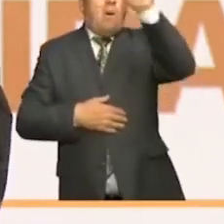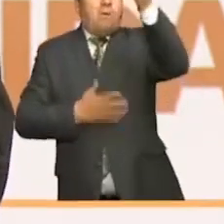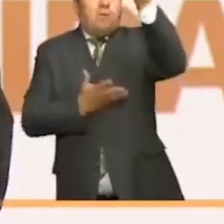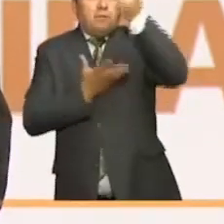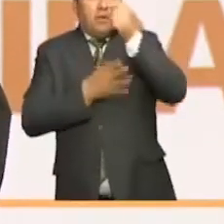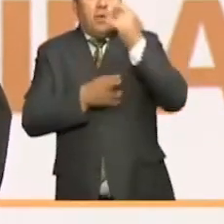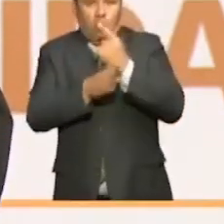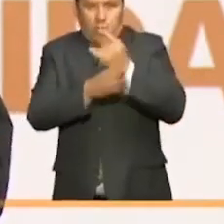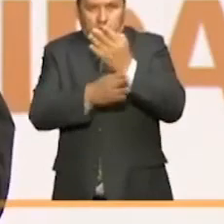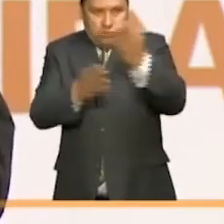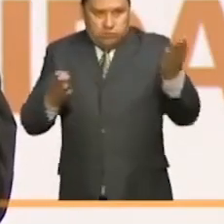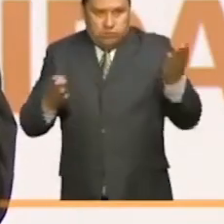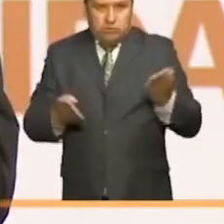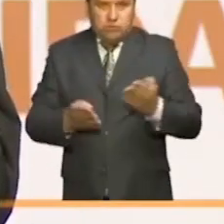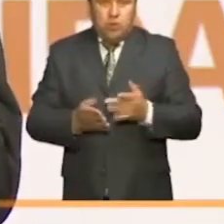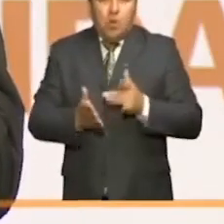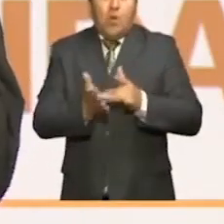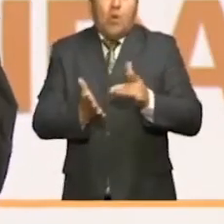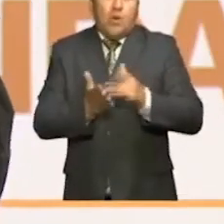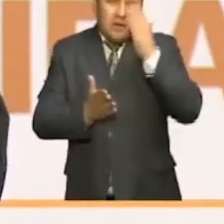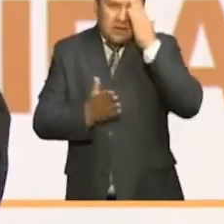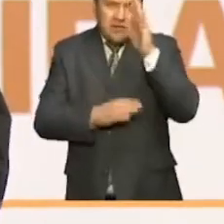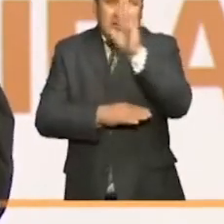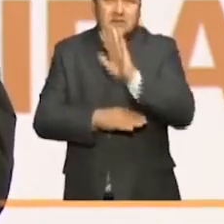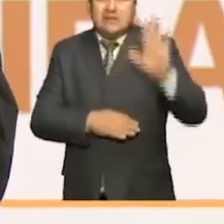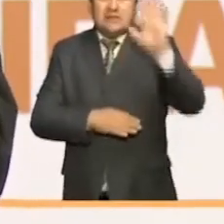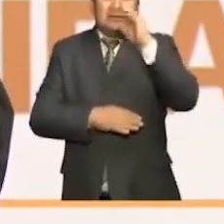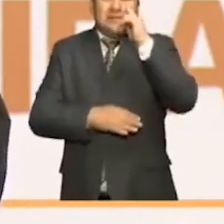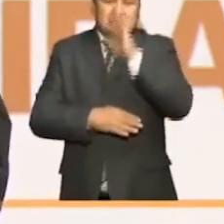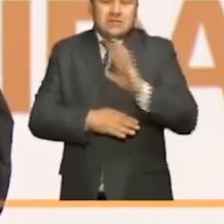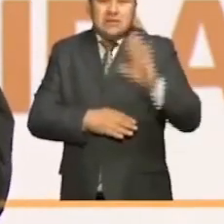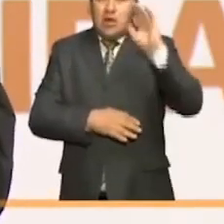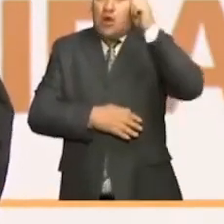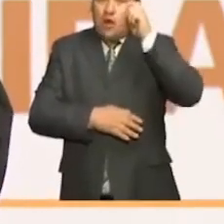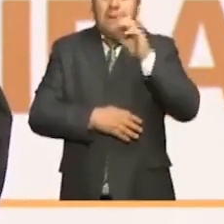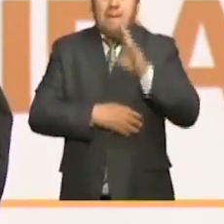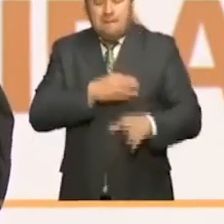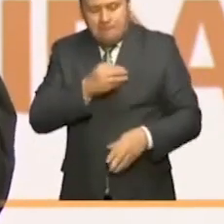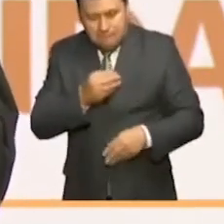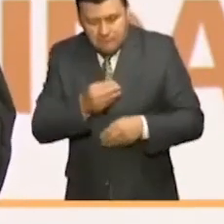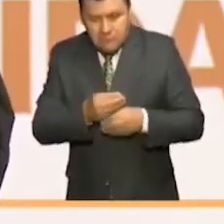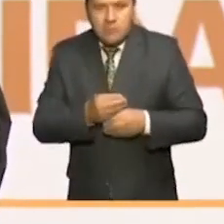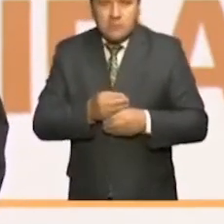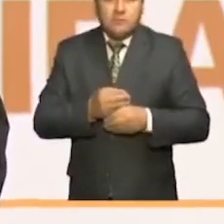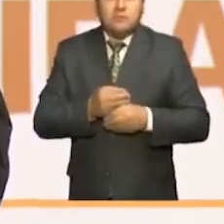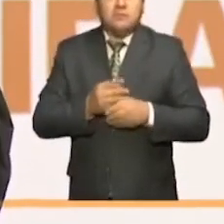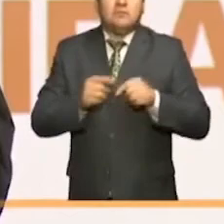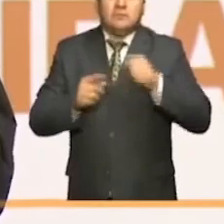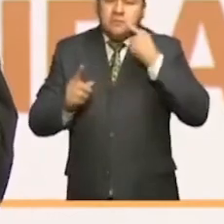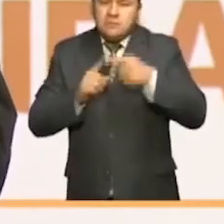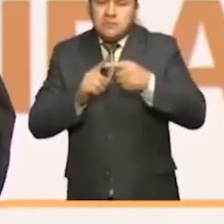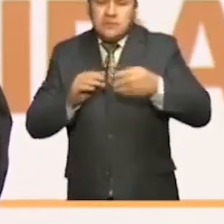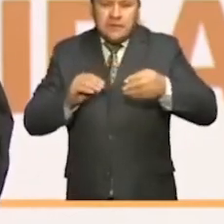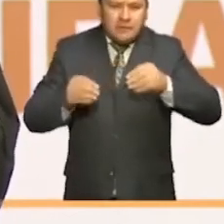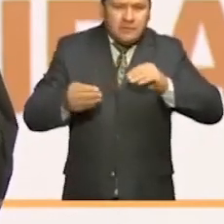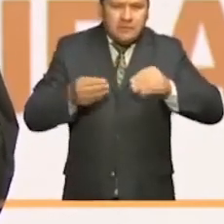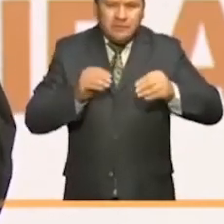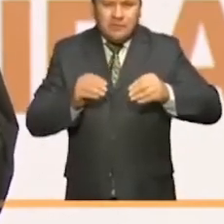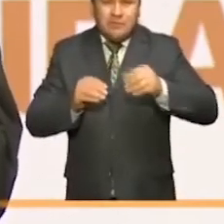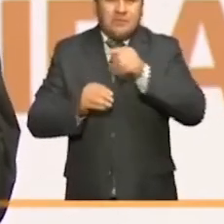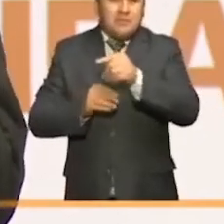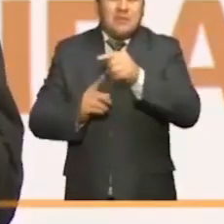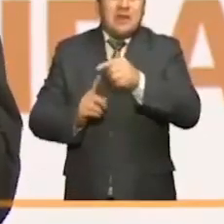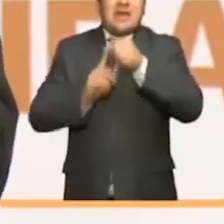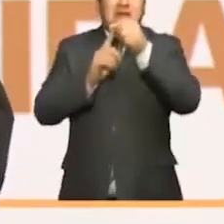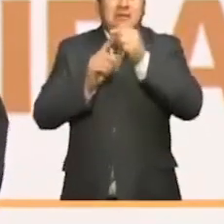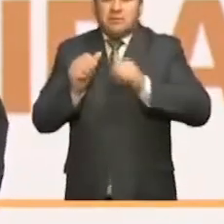los puedan utilizar y mitigar la emergencia y adicionalmente el gobierno nacional estableció una flexibilidad para que las rentas de destinación específica